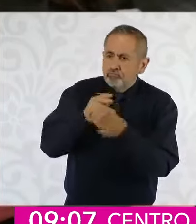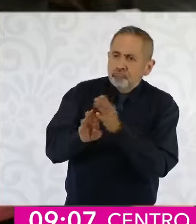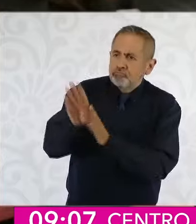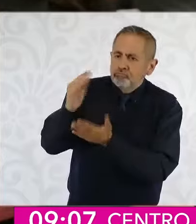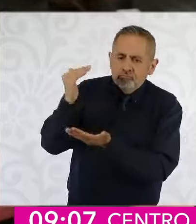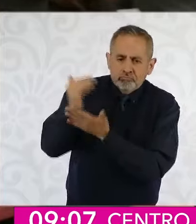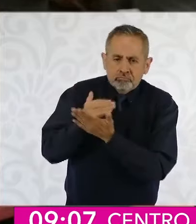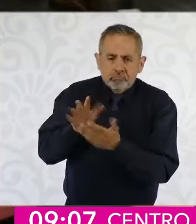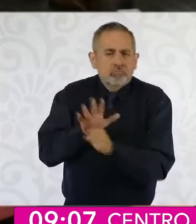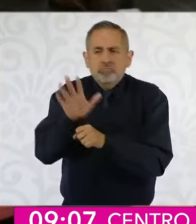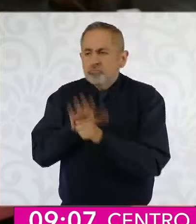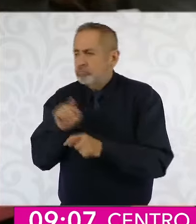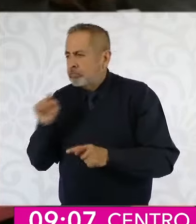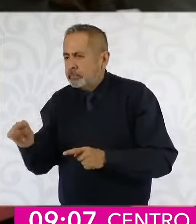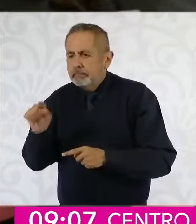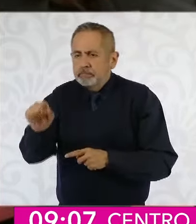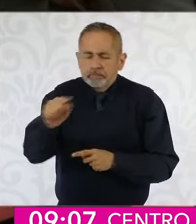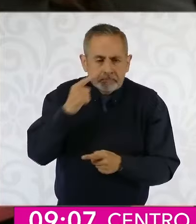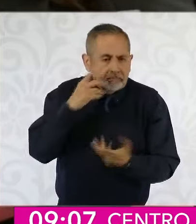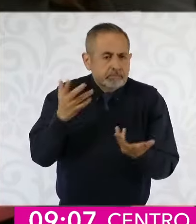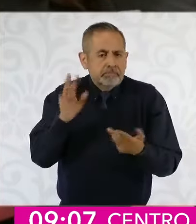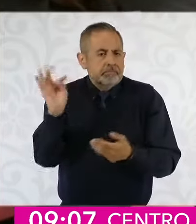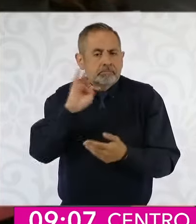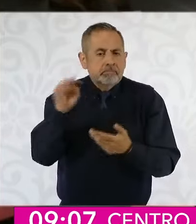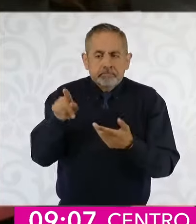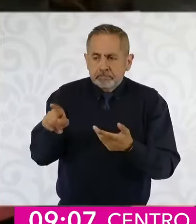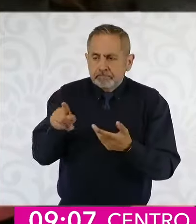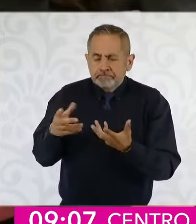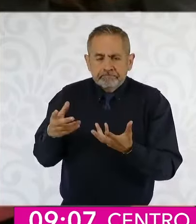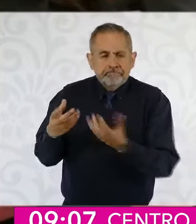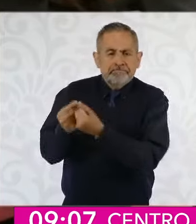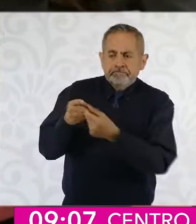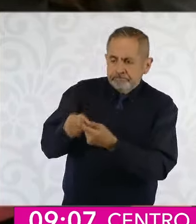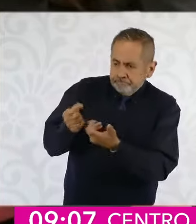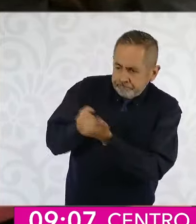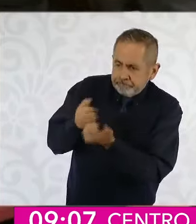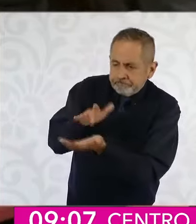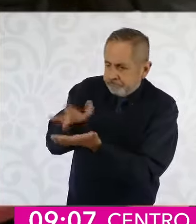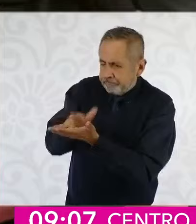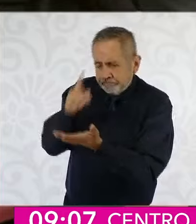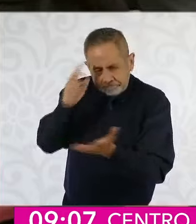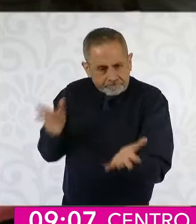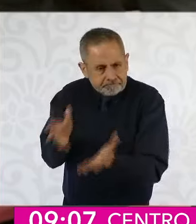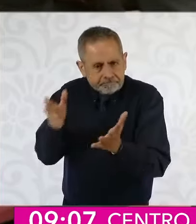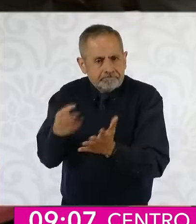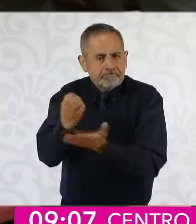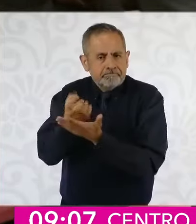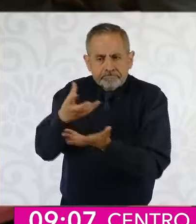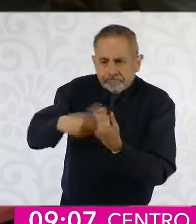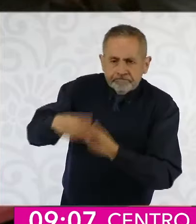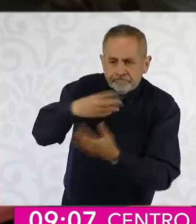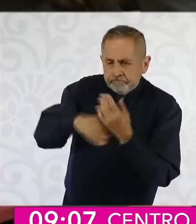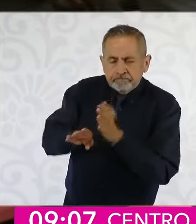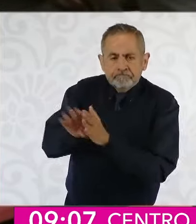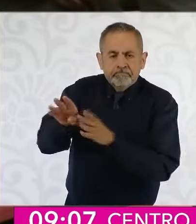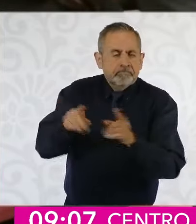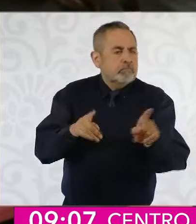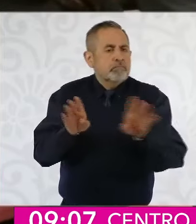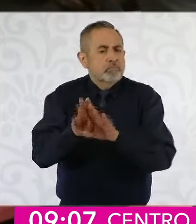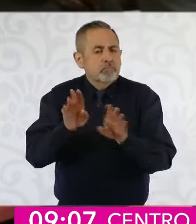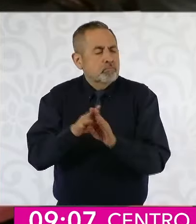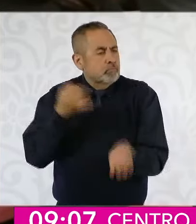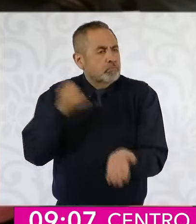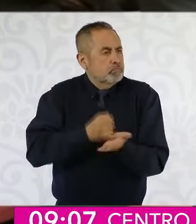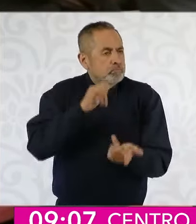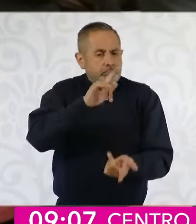¿De cuáles sectores podríamos ver un intento de impulsar la economía? ¿Y cómo mantendrían la